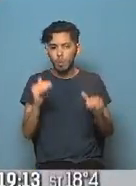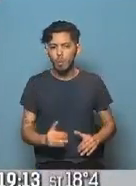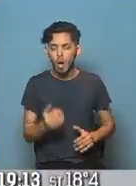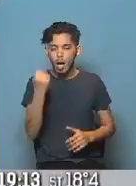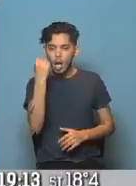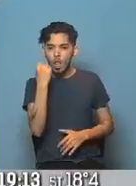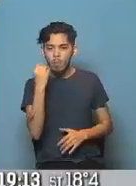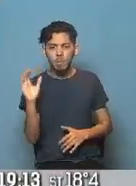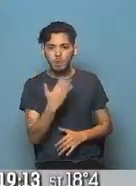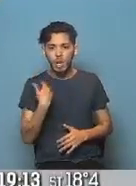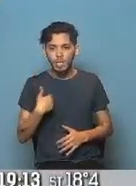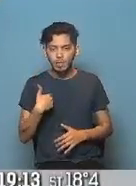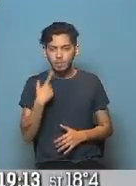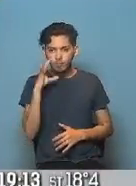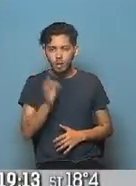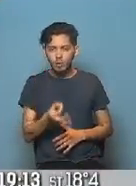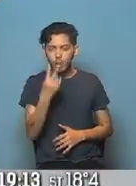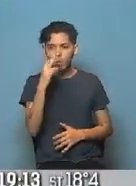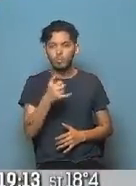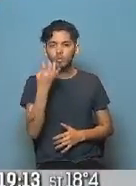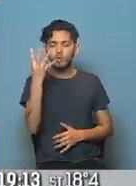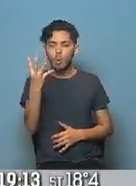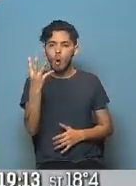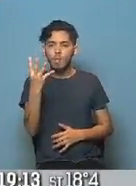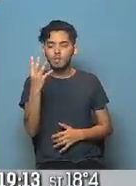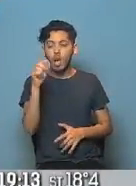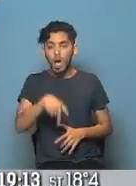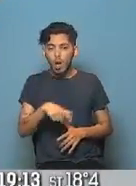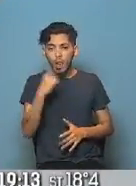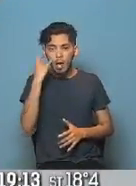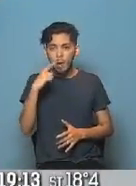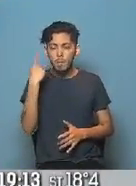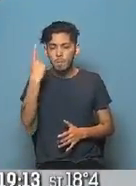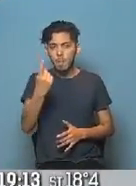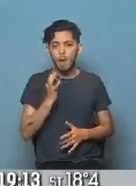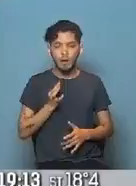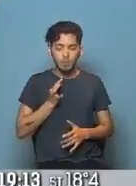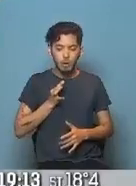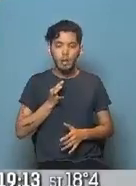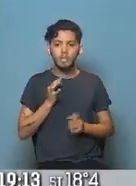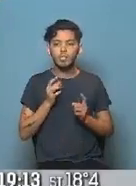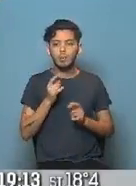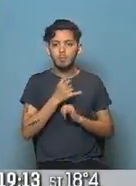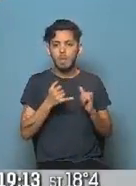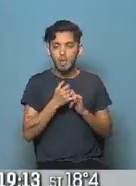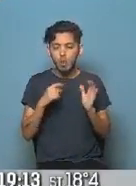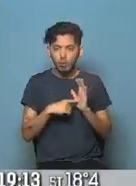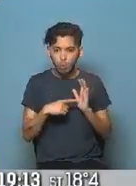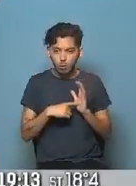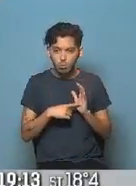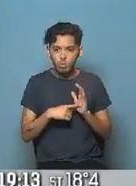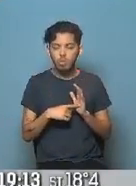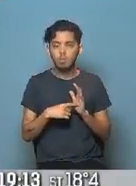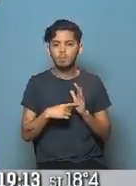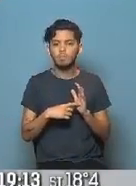Argentina. Reconoce una recesión económica de 2.4 ahora y marca una recesión económica de medio punto para el año que viene.